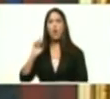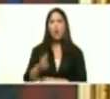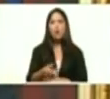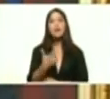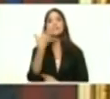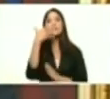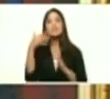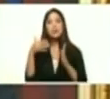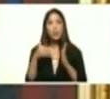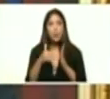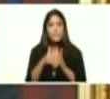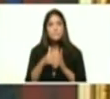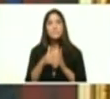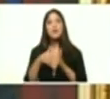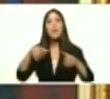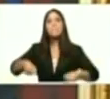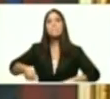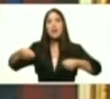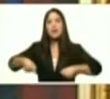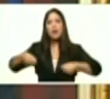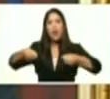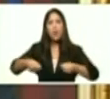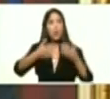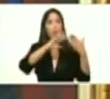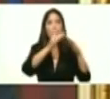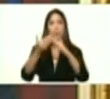5 mil mercados comunales.